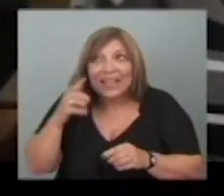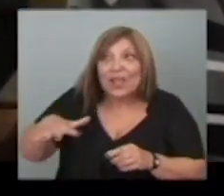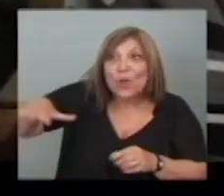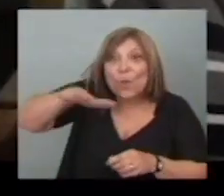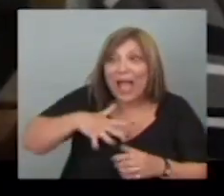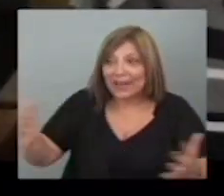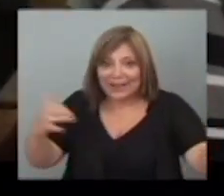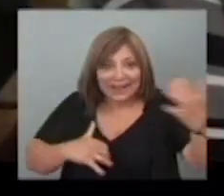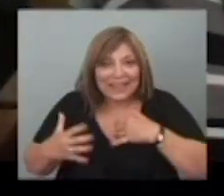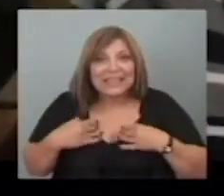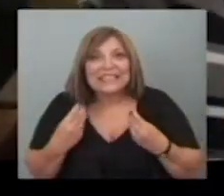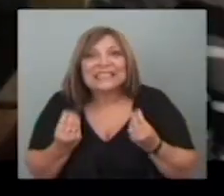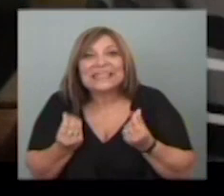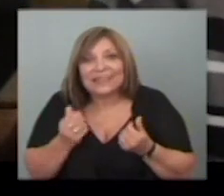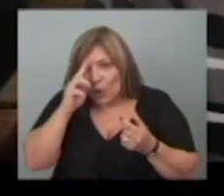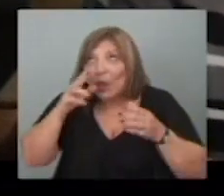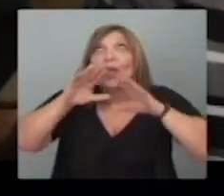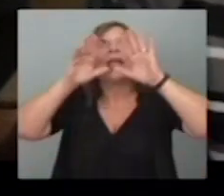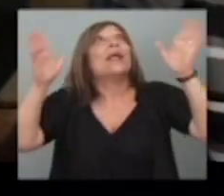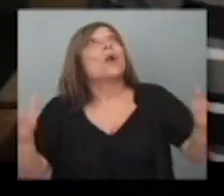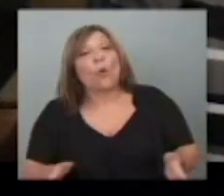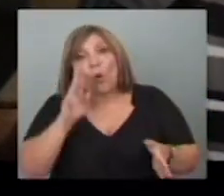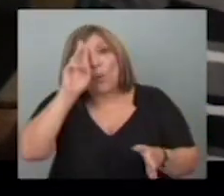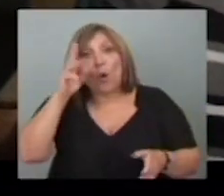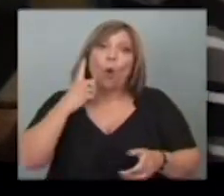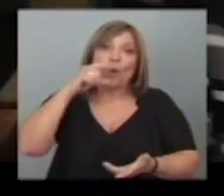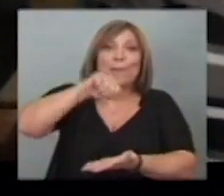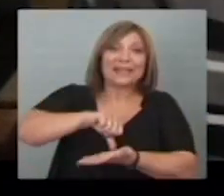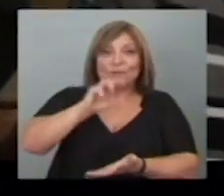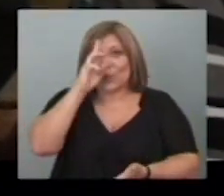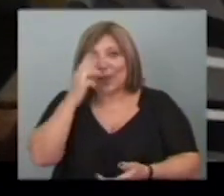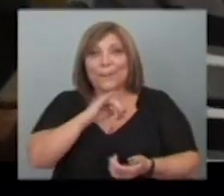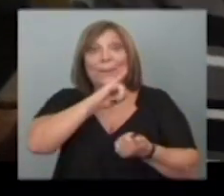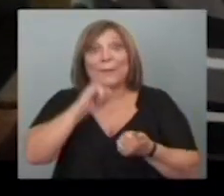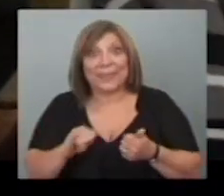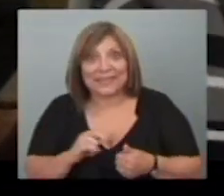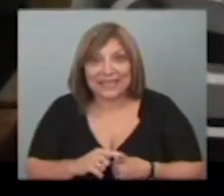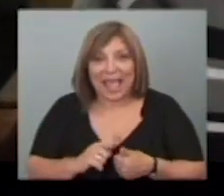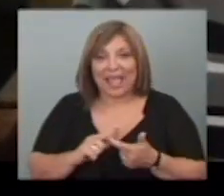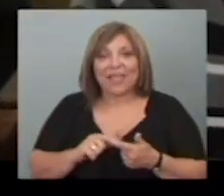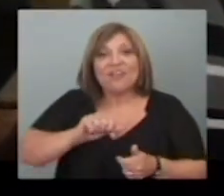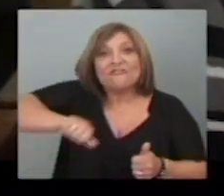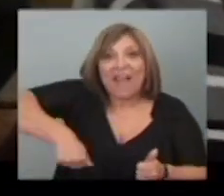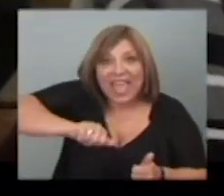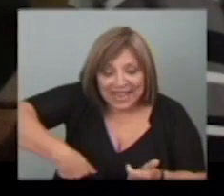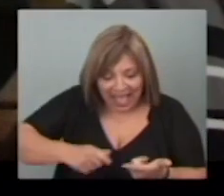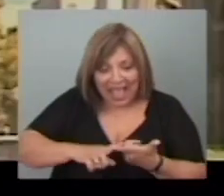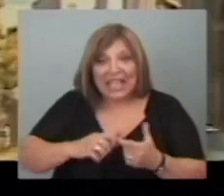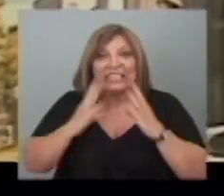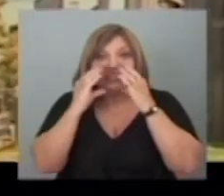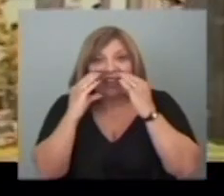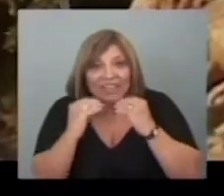lugar, trasladarlo a Uruguay, o sea, hacerlo sentir por lo menos en lo primero, la tradicional, la pizza, el fainá, el